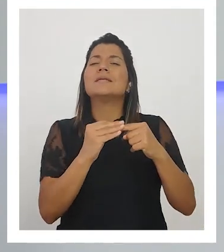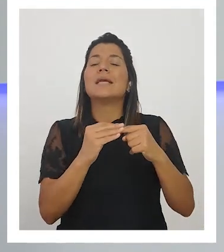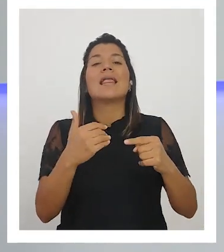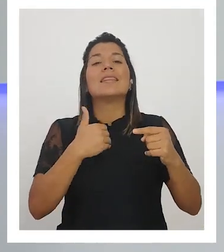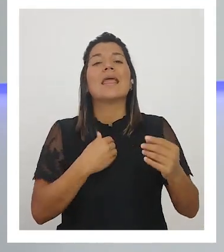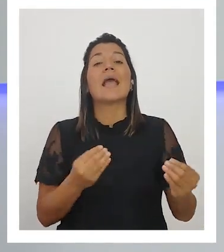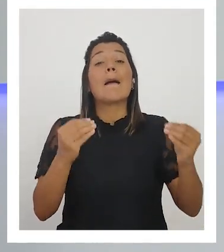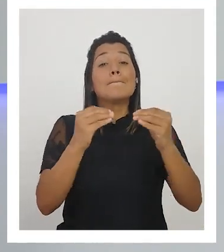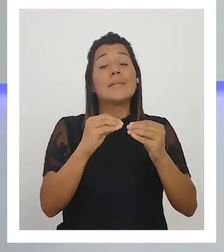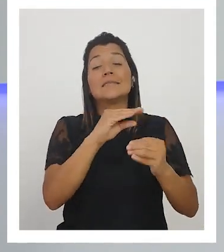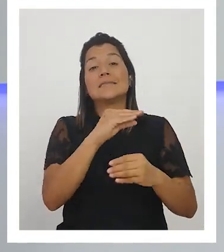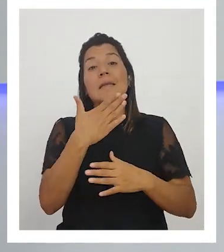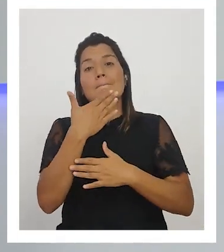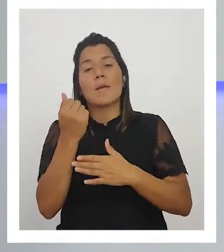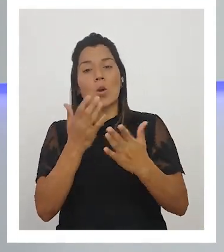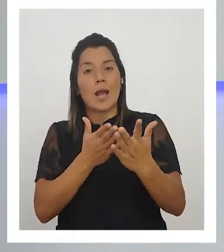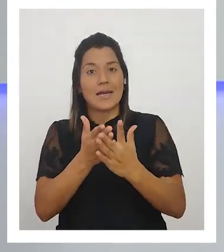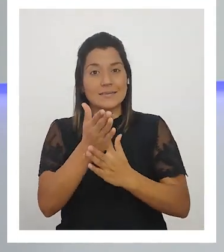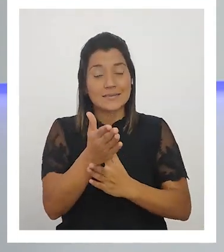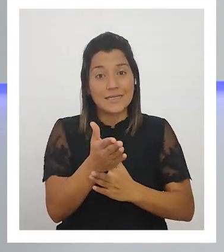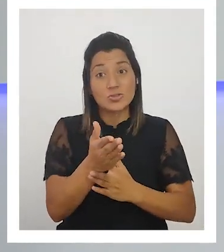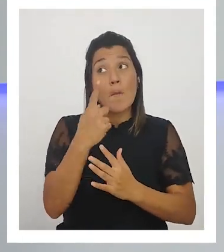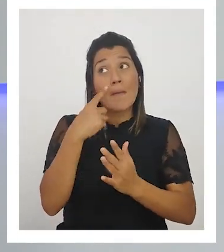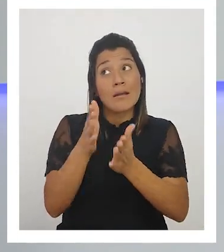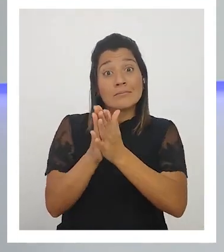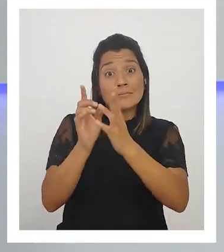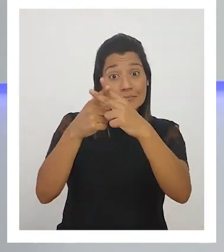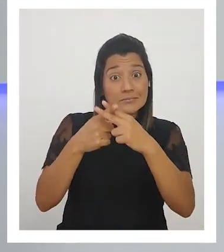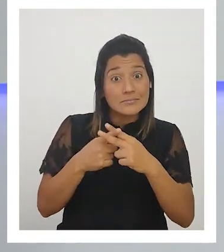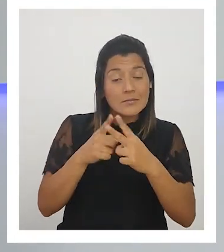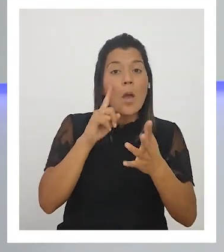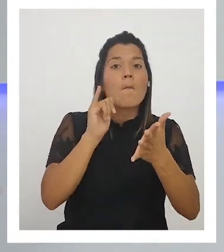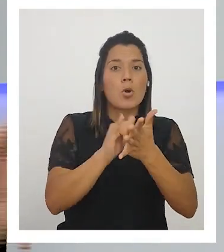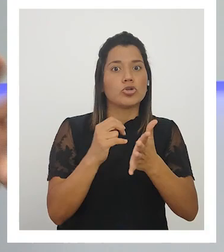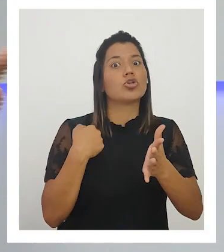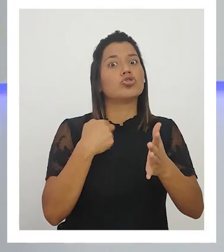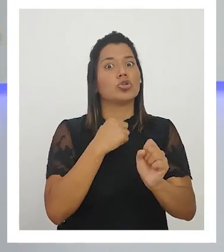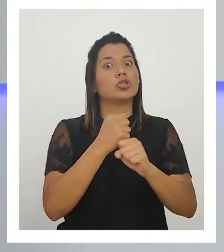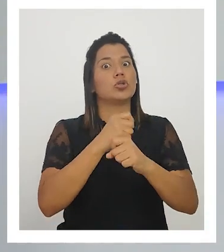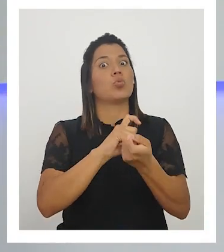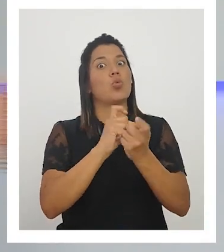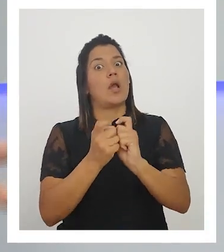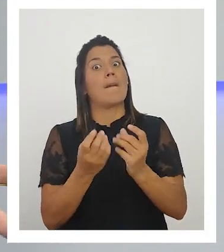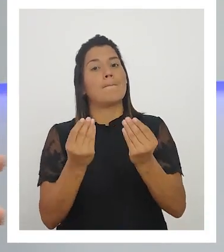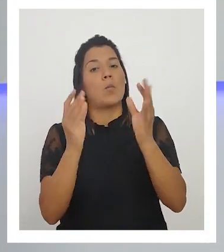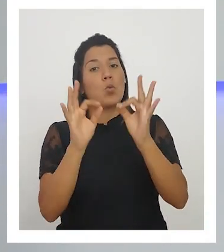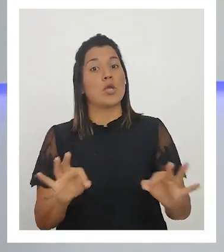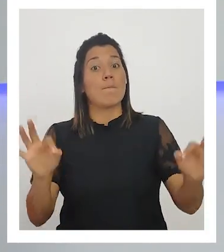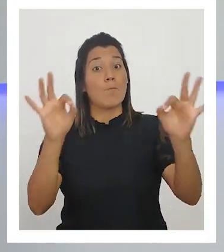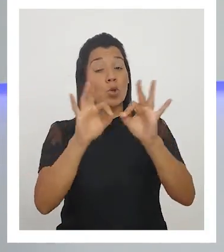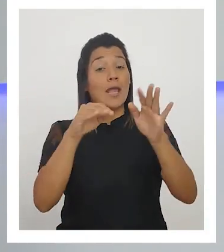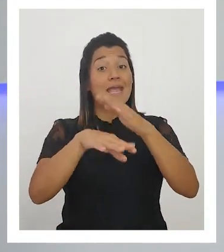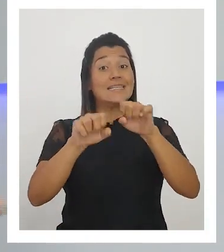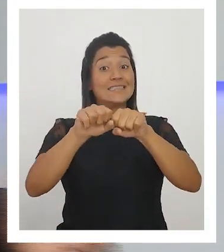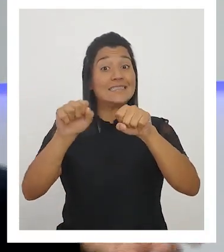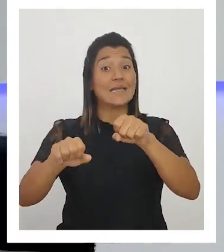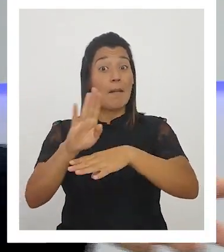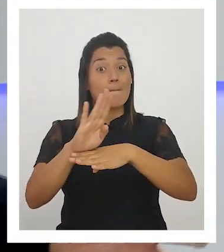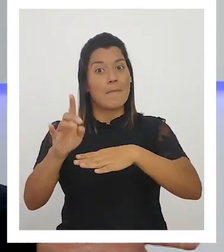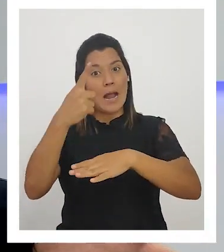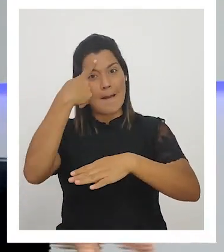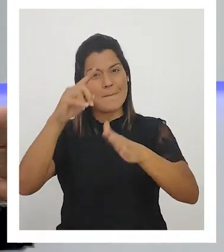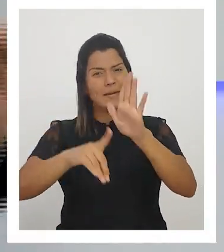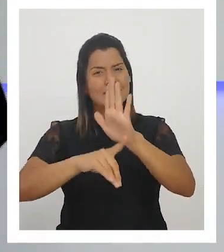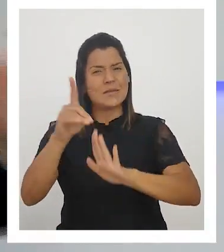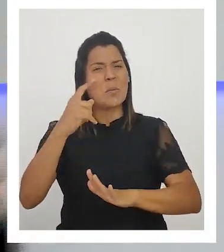y mejores acceso a financiamiento. Por eso hicimos una reforma importante en el sistema de banca para el desarrollo, para que los